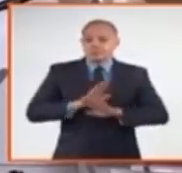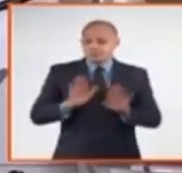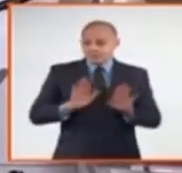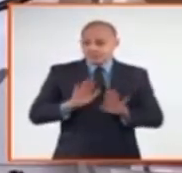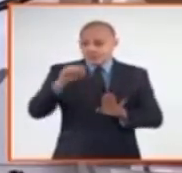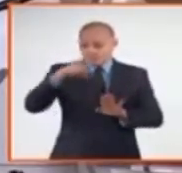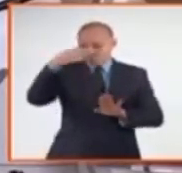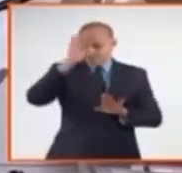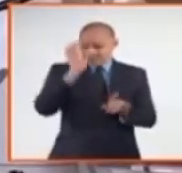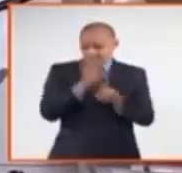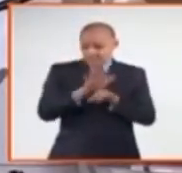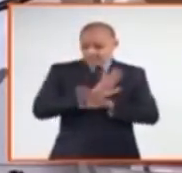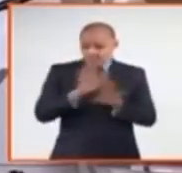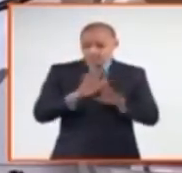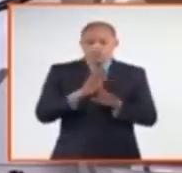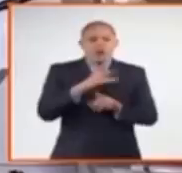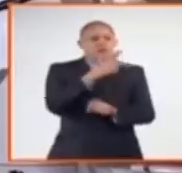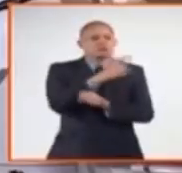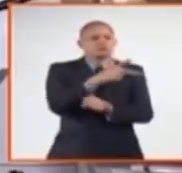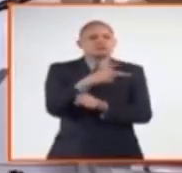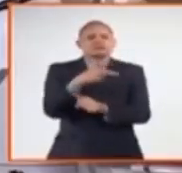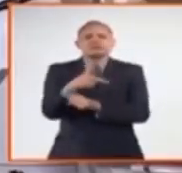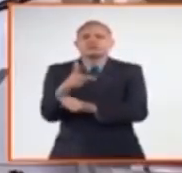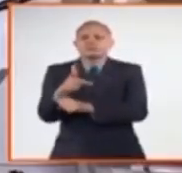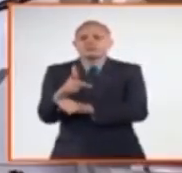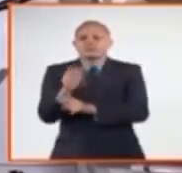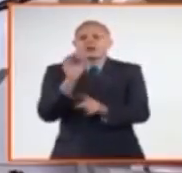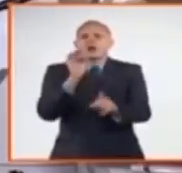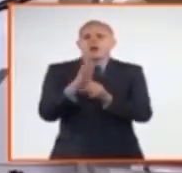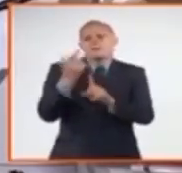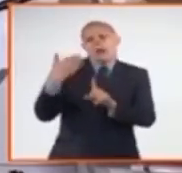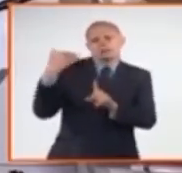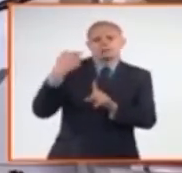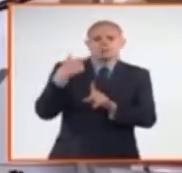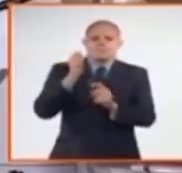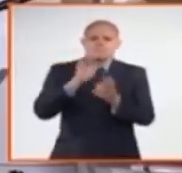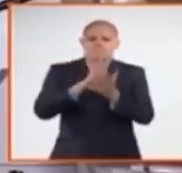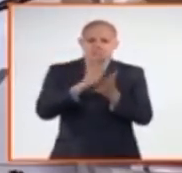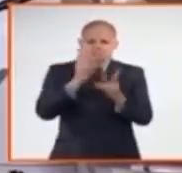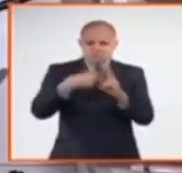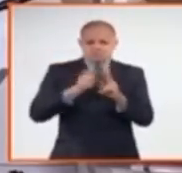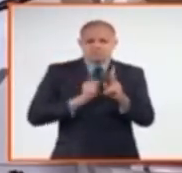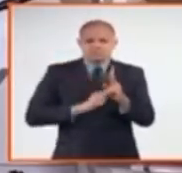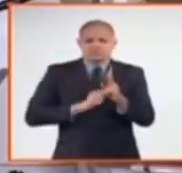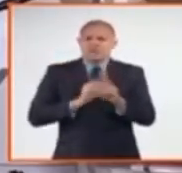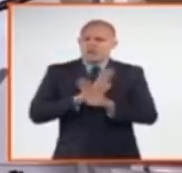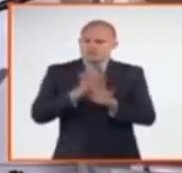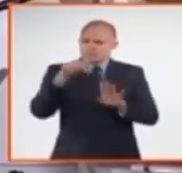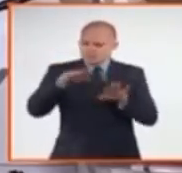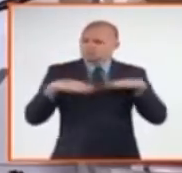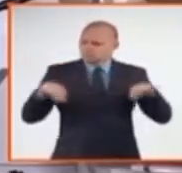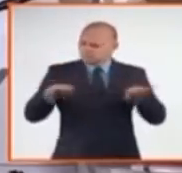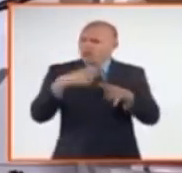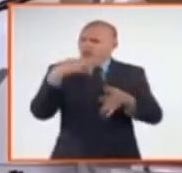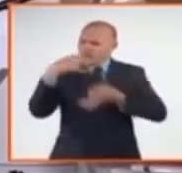masiva que inicia en el mes de mayo y aquí mismo se explicó con una intervención sanitaria